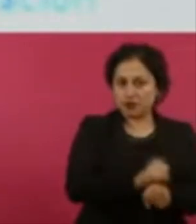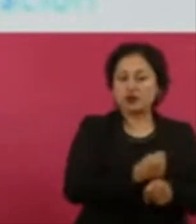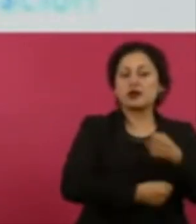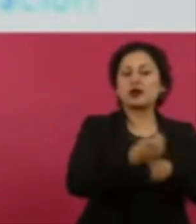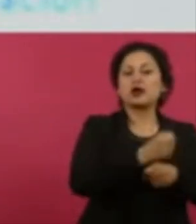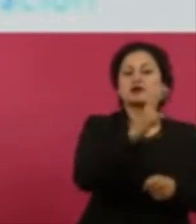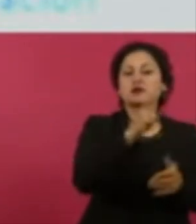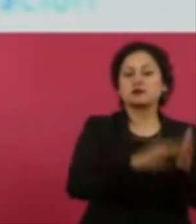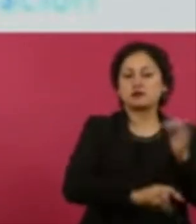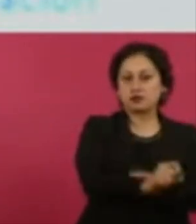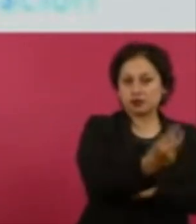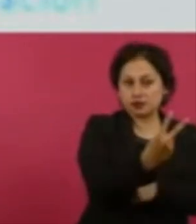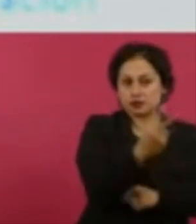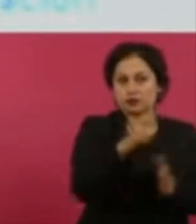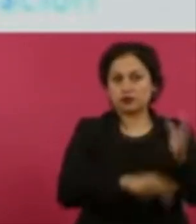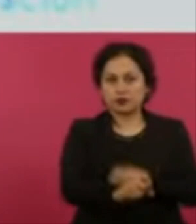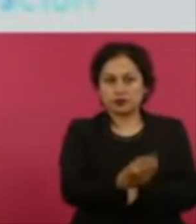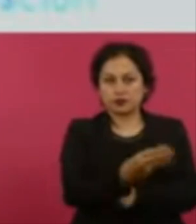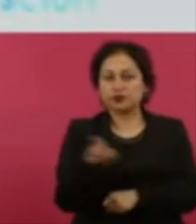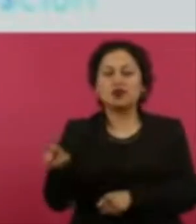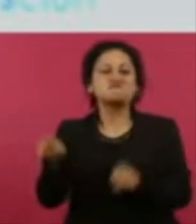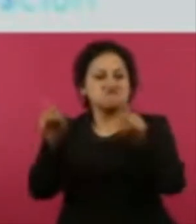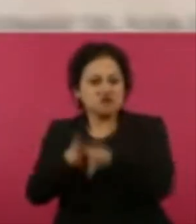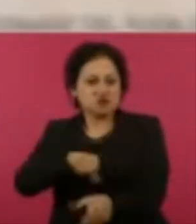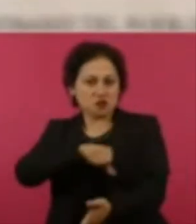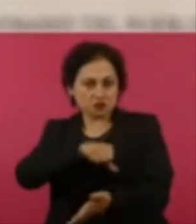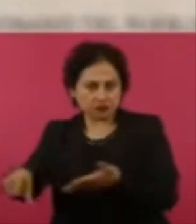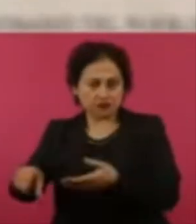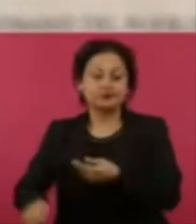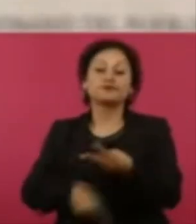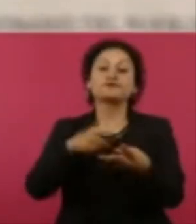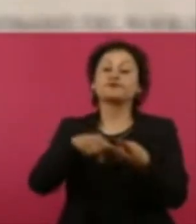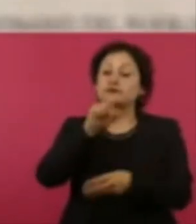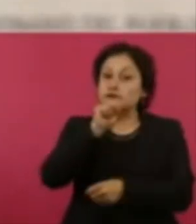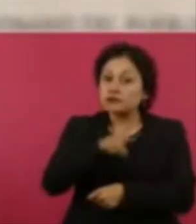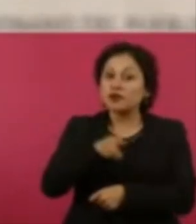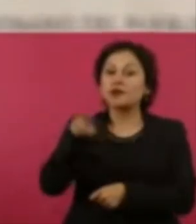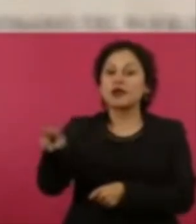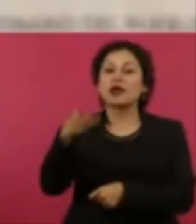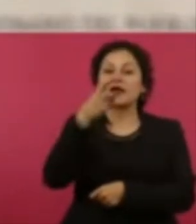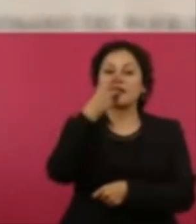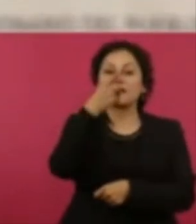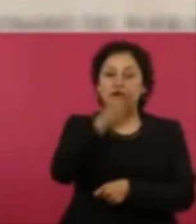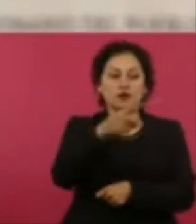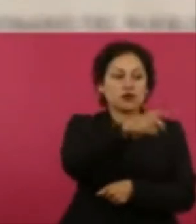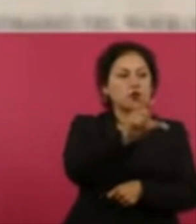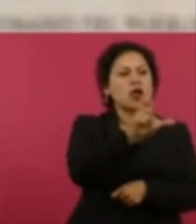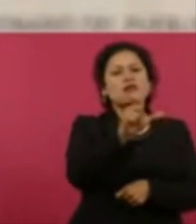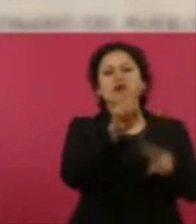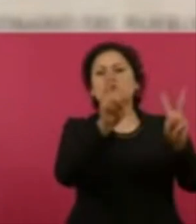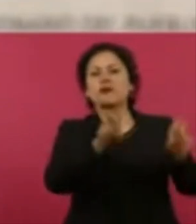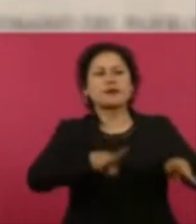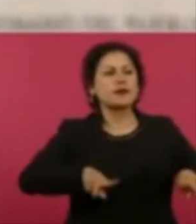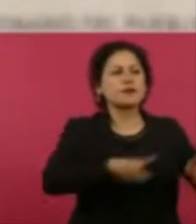a 2023. También suspendió la prohibición a la venta de cigarrillos electrónicos.